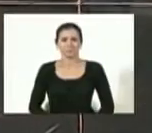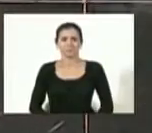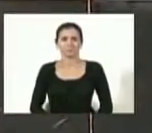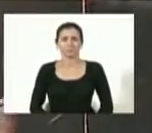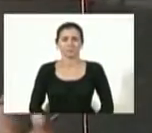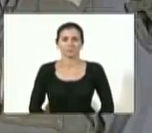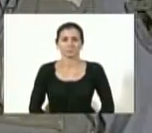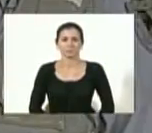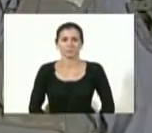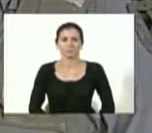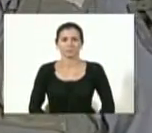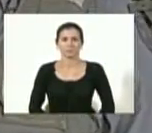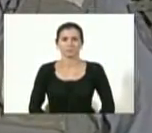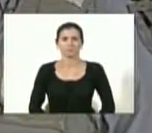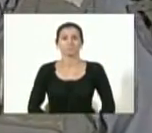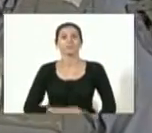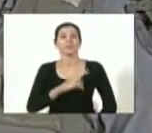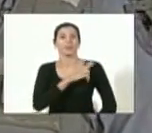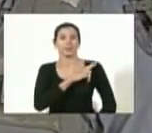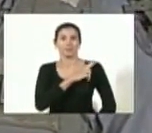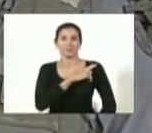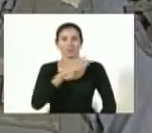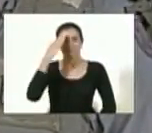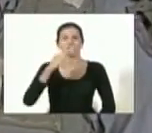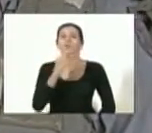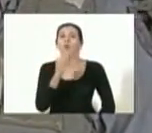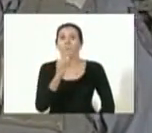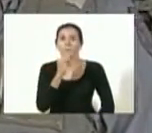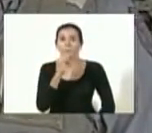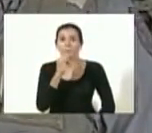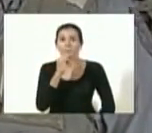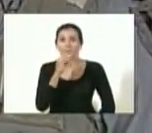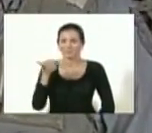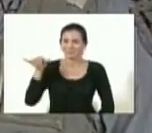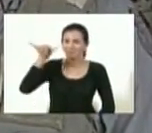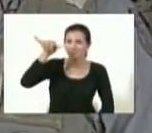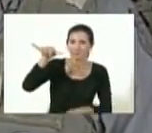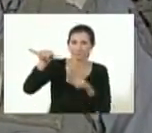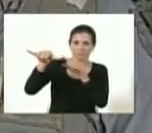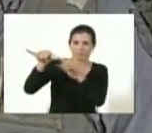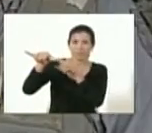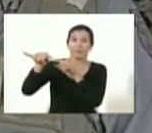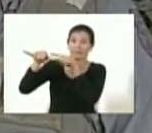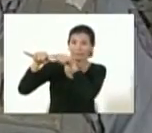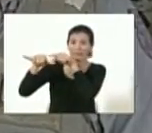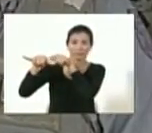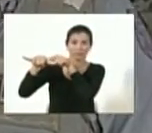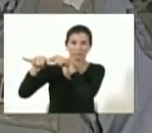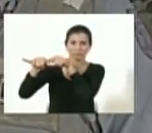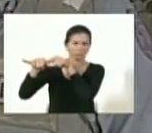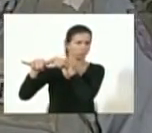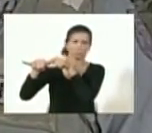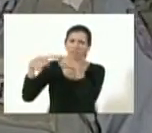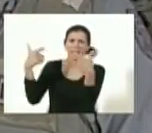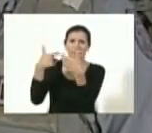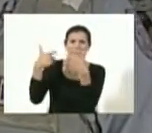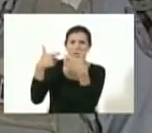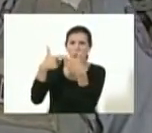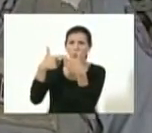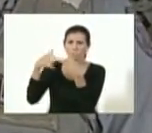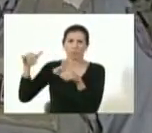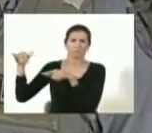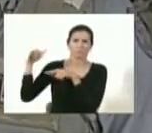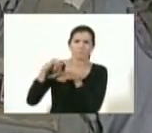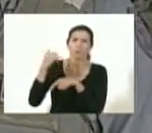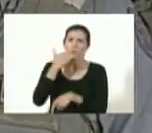Mi comandante jefe, informo que el blanco aéreo que pretendía violar nuestra soberanía y espacio aéreo soberano,